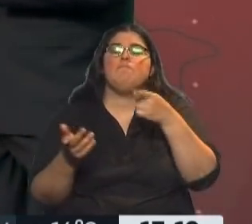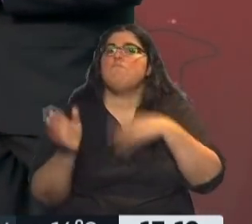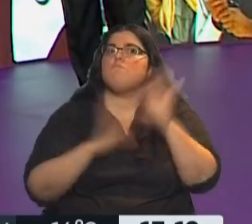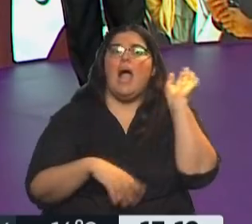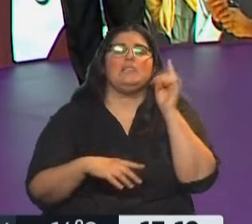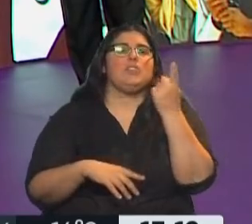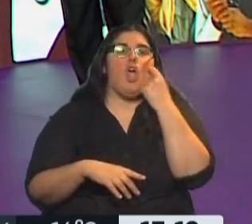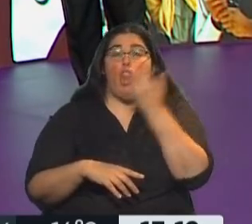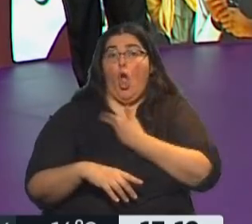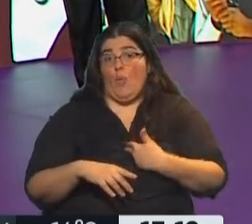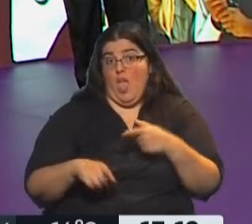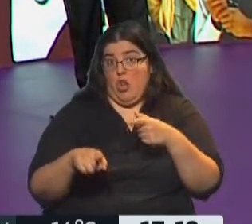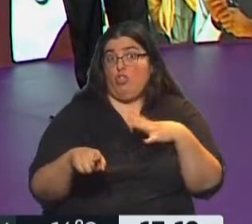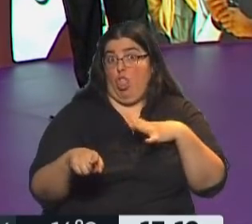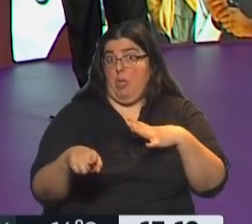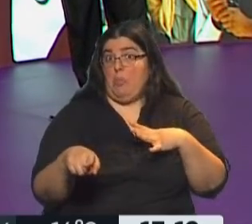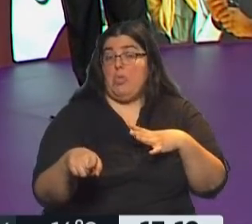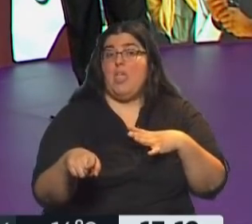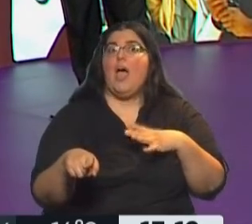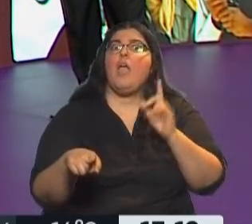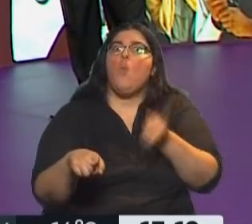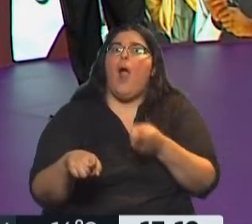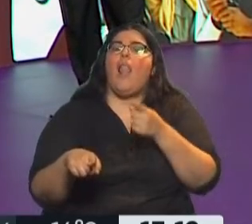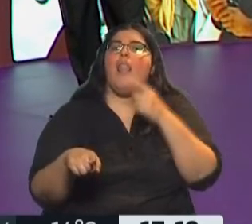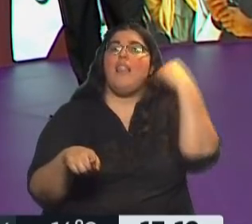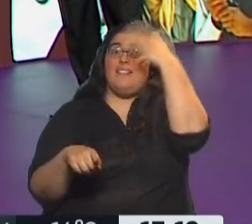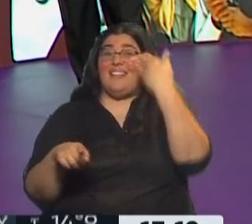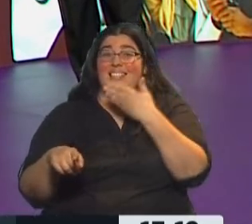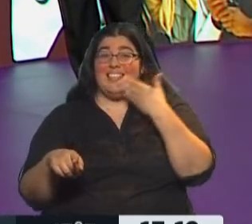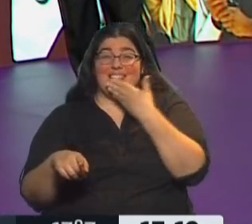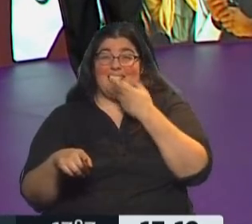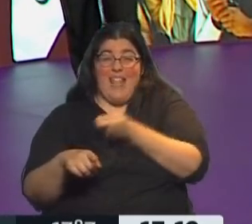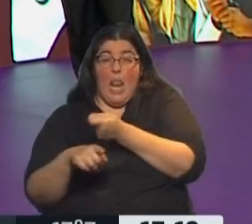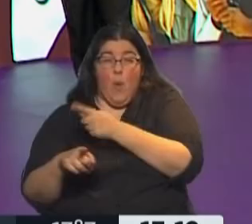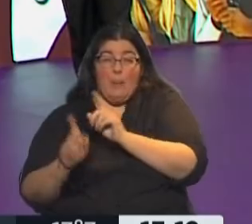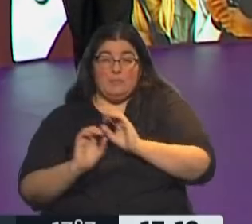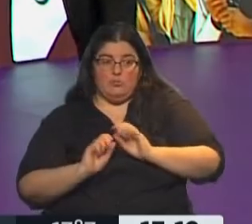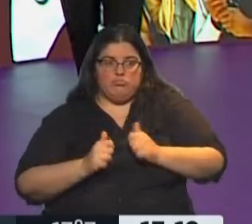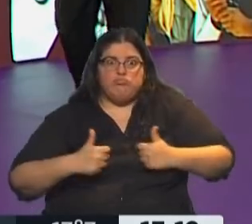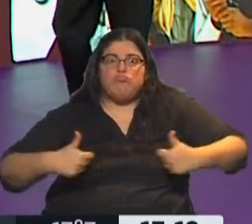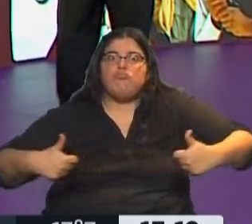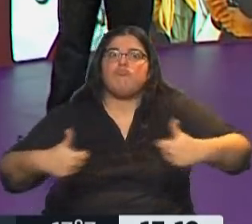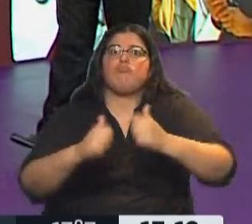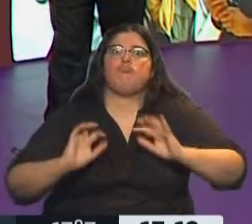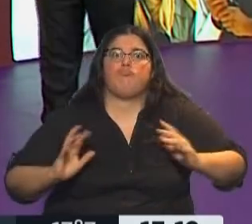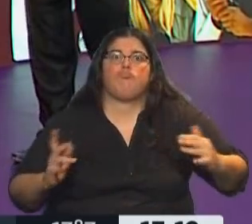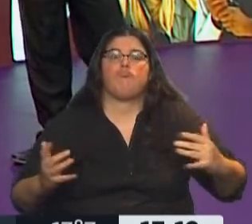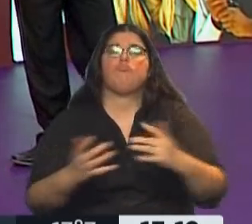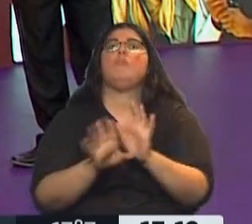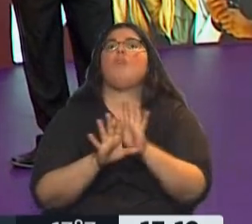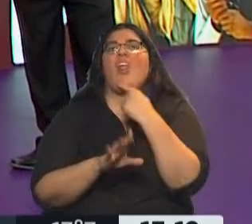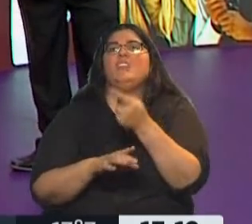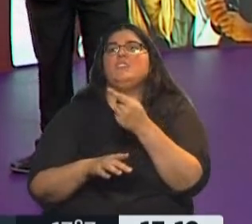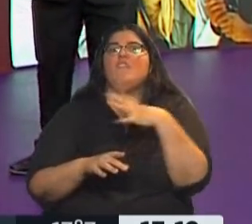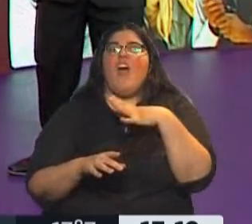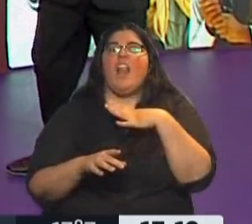bajo control gubernamental, pero asediada por los talibán. Según las últimas informaciones, están a 70